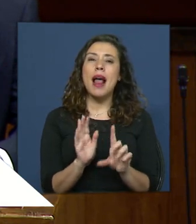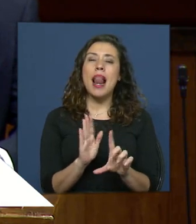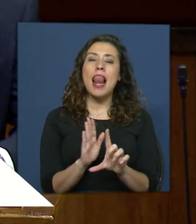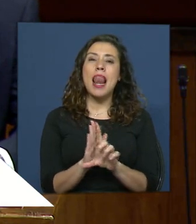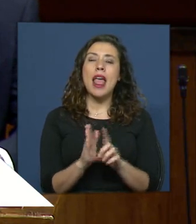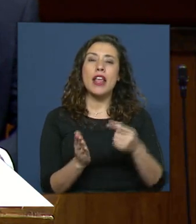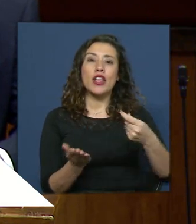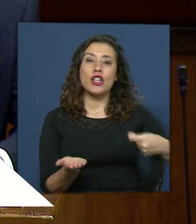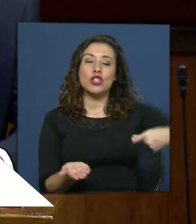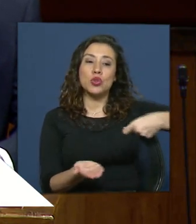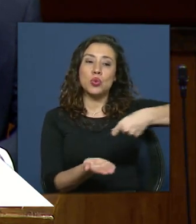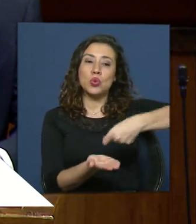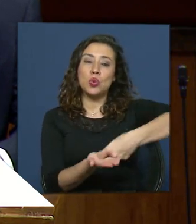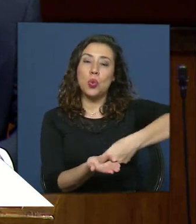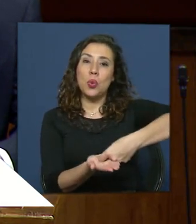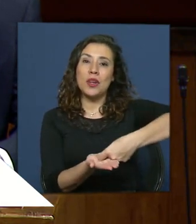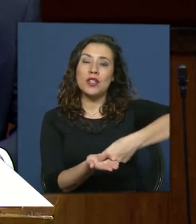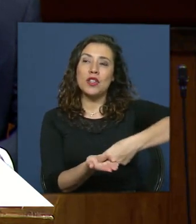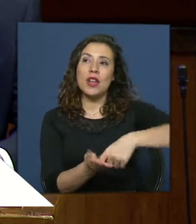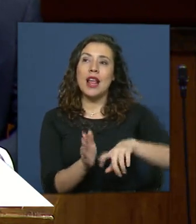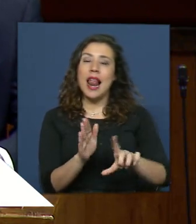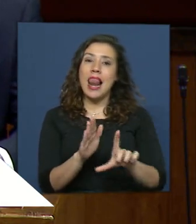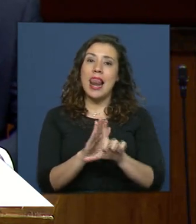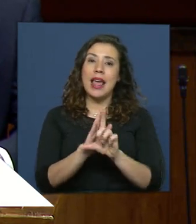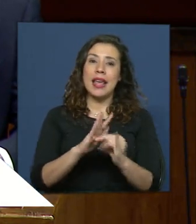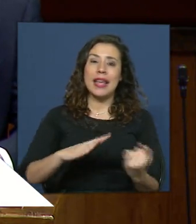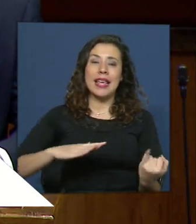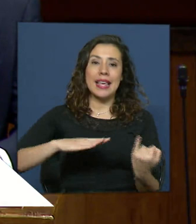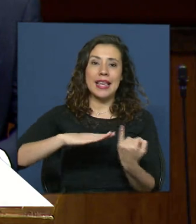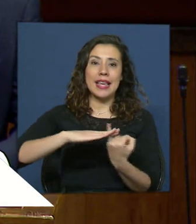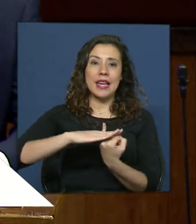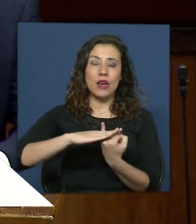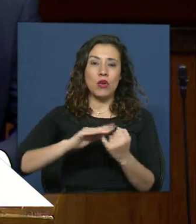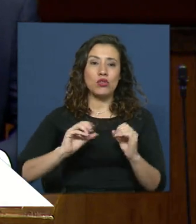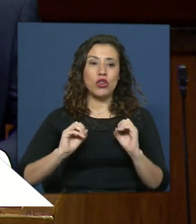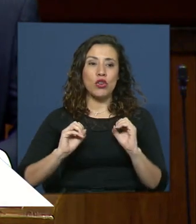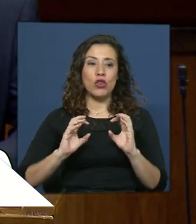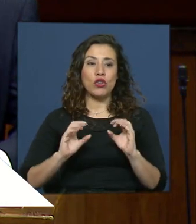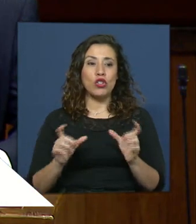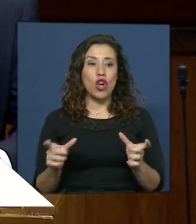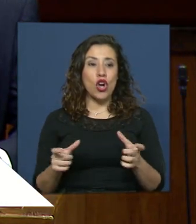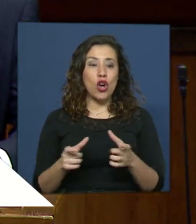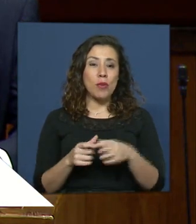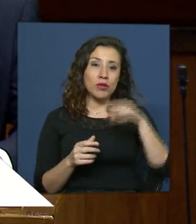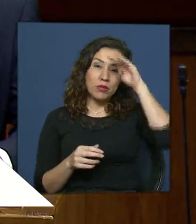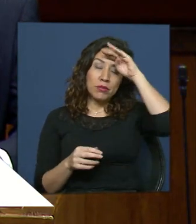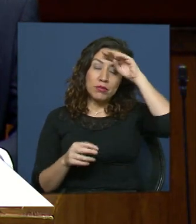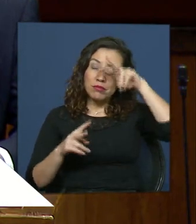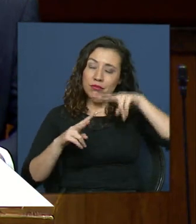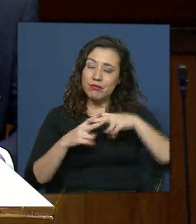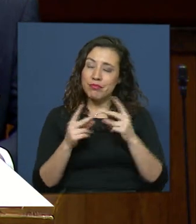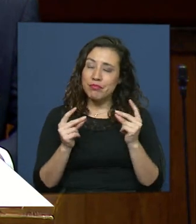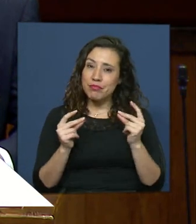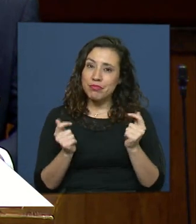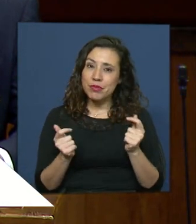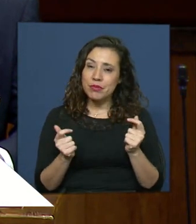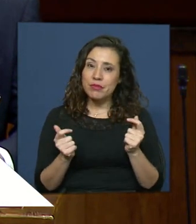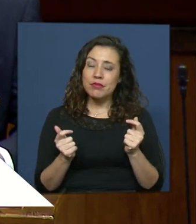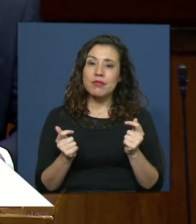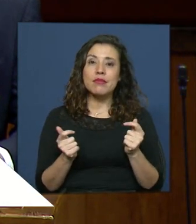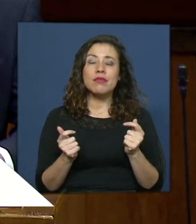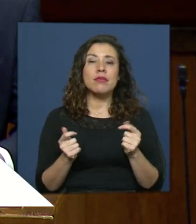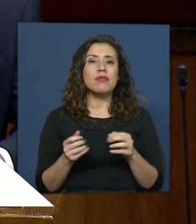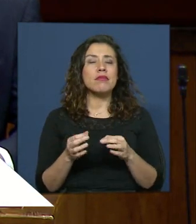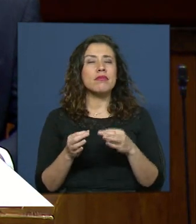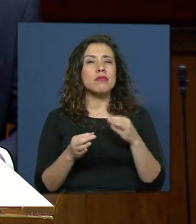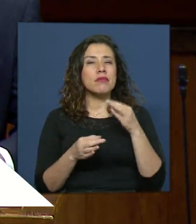de subvenciones y la ley de inclusión escolar. La Comisión Técnica consideró